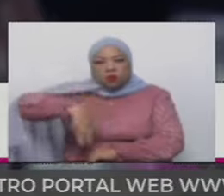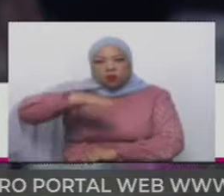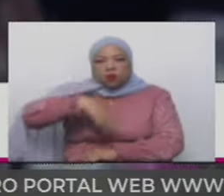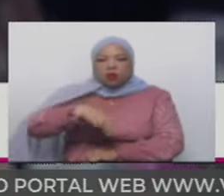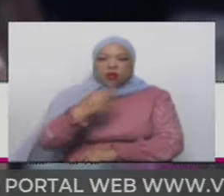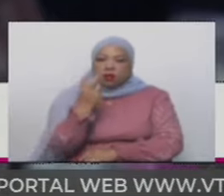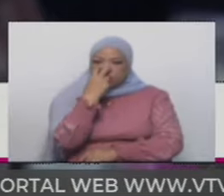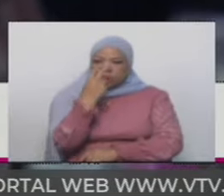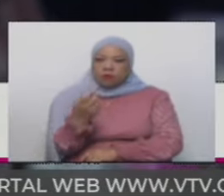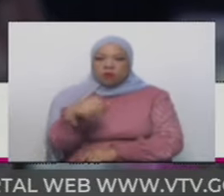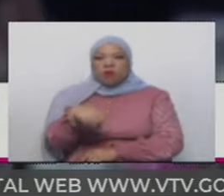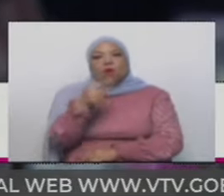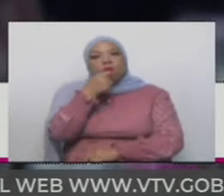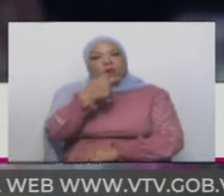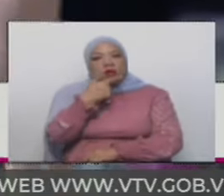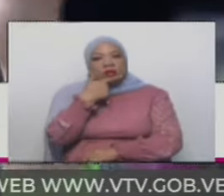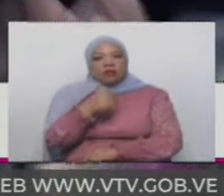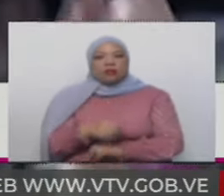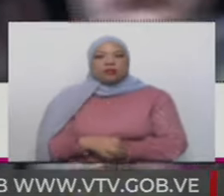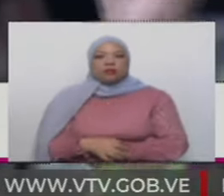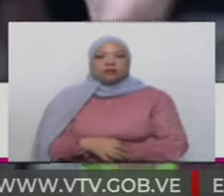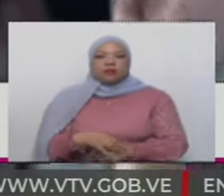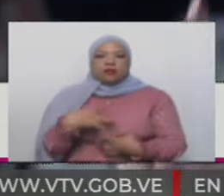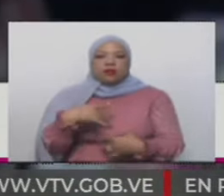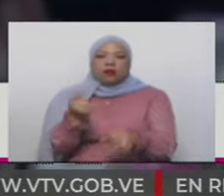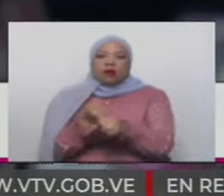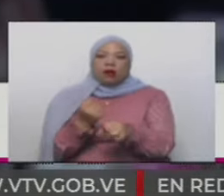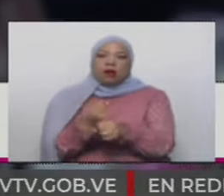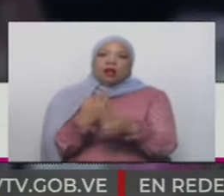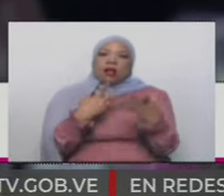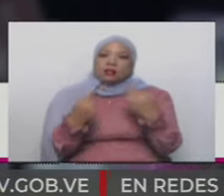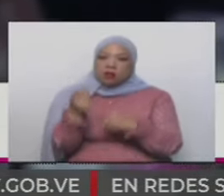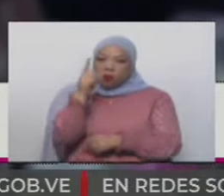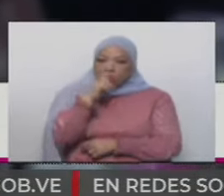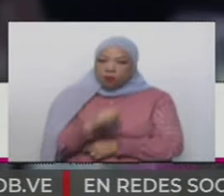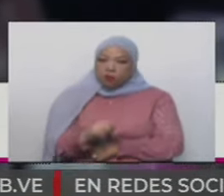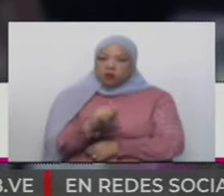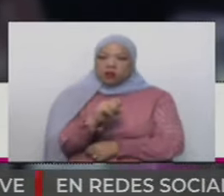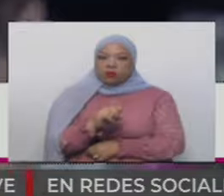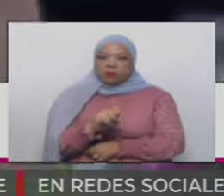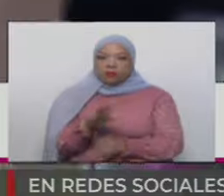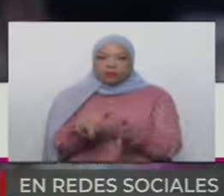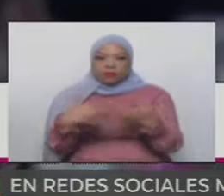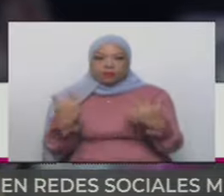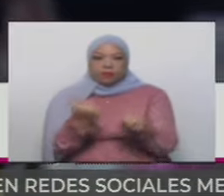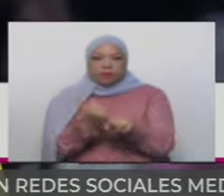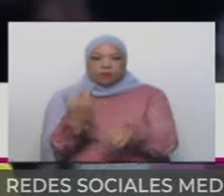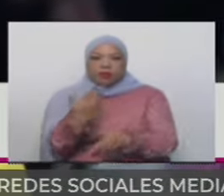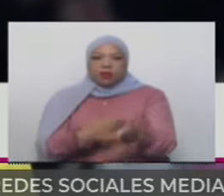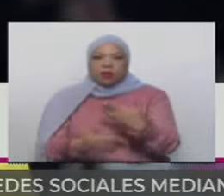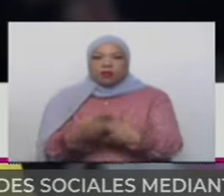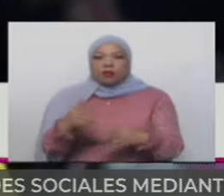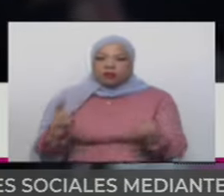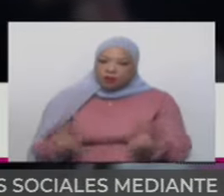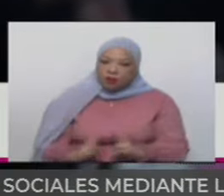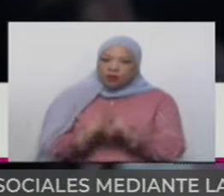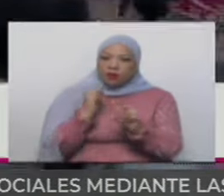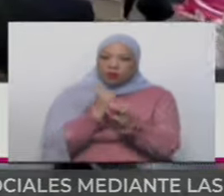que visita esta hermosa feria, le interesa en un 70% lo que es el libro impreso, y vale este